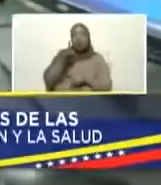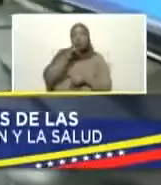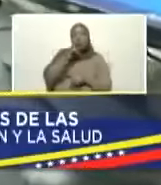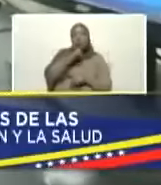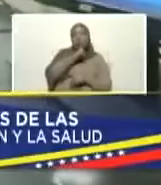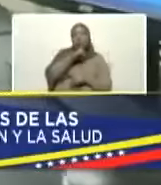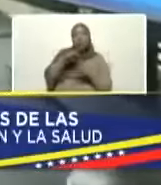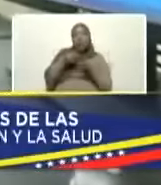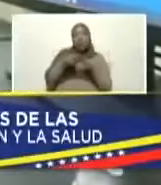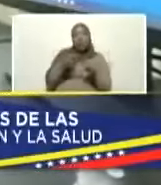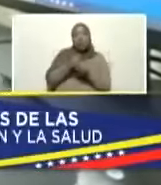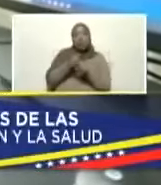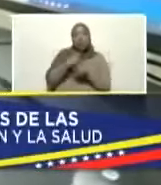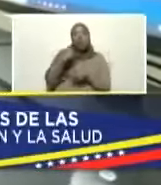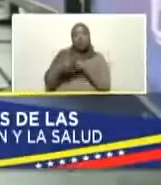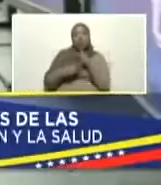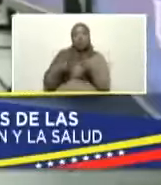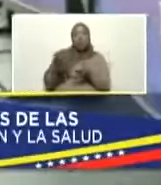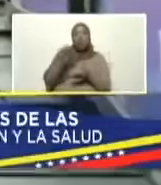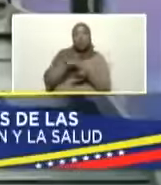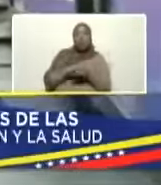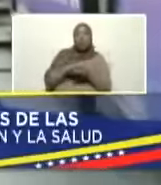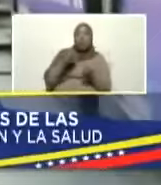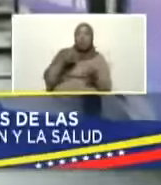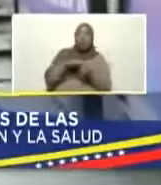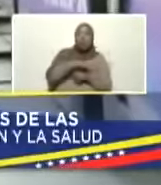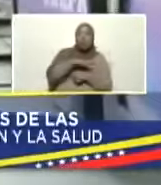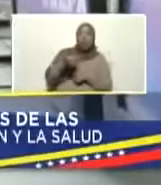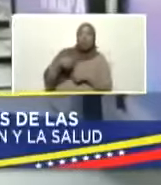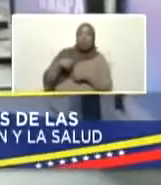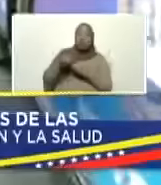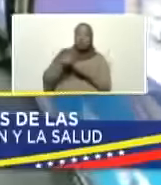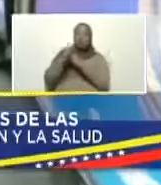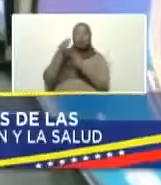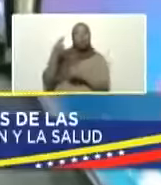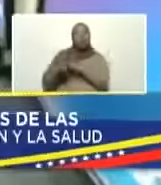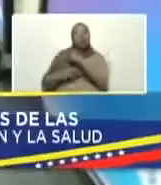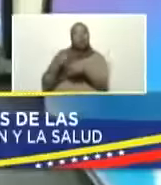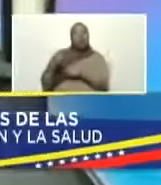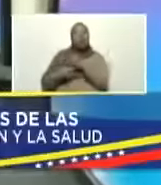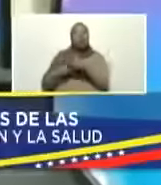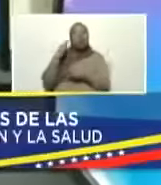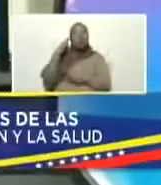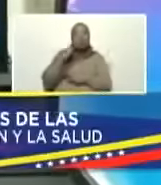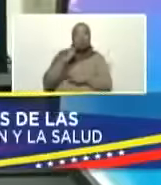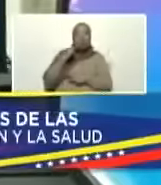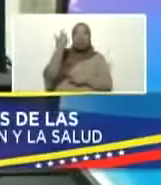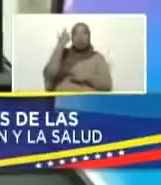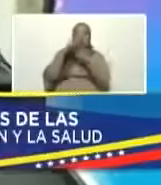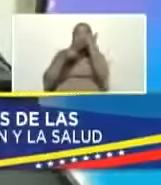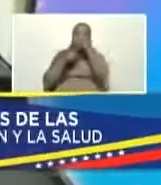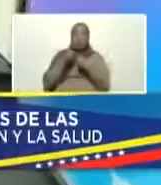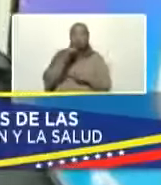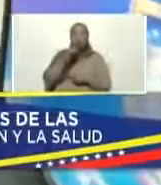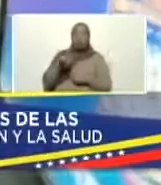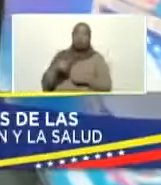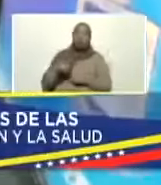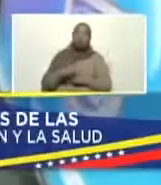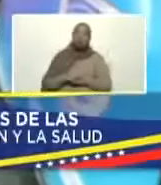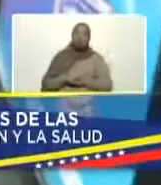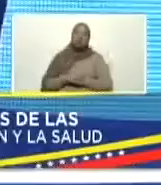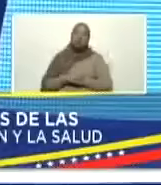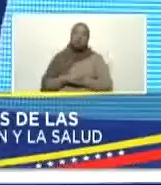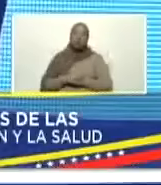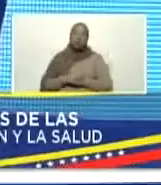la juventud del TANA, reiteramos las gracias a nuestro líder de la Revolución Bolivariana, Hugo Rafael Chávez Frías,